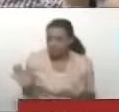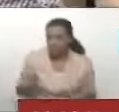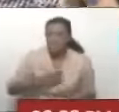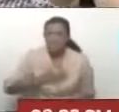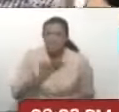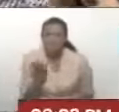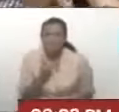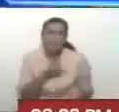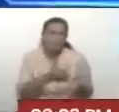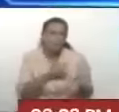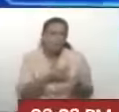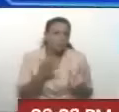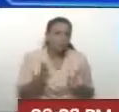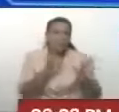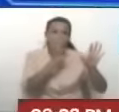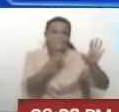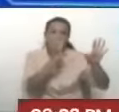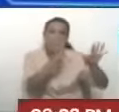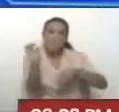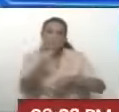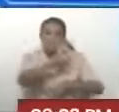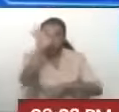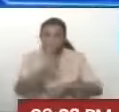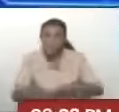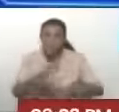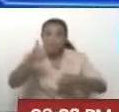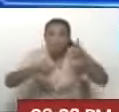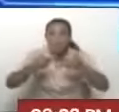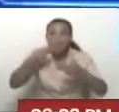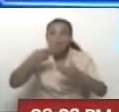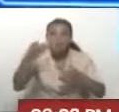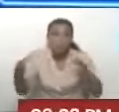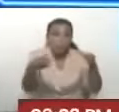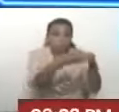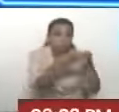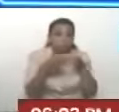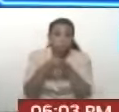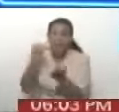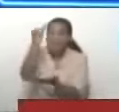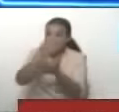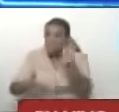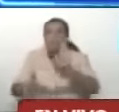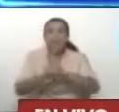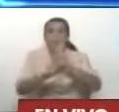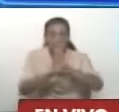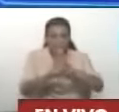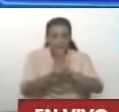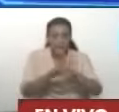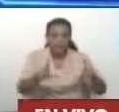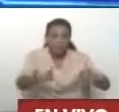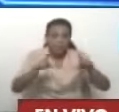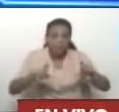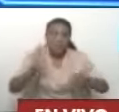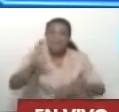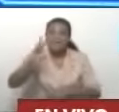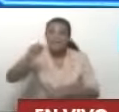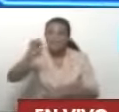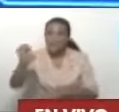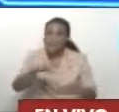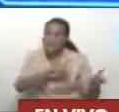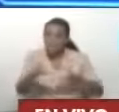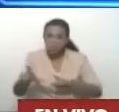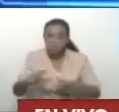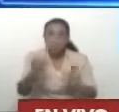participaron el 90% de los partidos políticos inscritos legalmente que tienen una tarjeta en el CNE y van